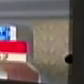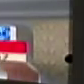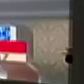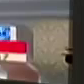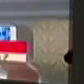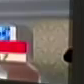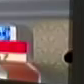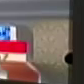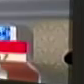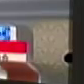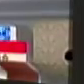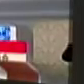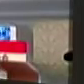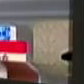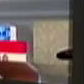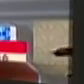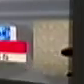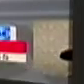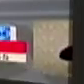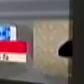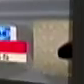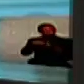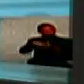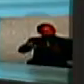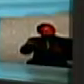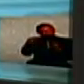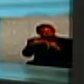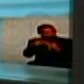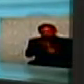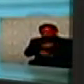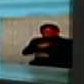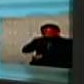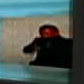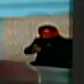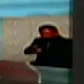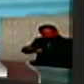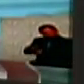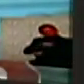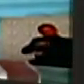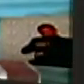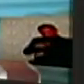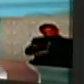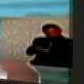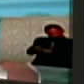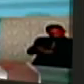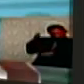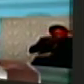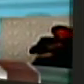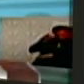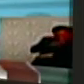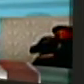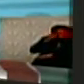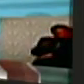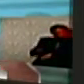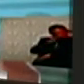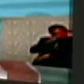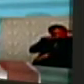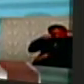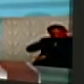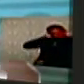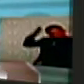Y lo hizo con una gran pulcritud Alejandro Moreno Cárdenas. Creo que Alejandro, en